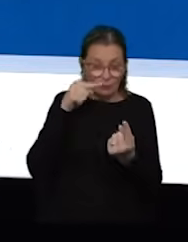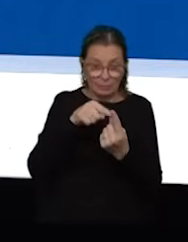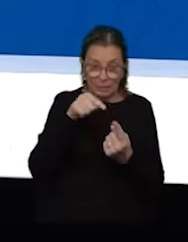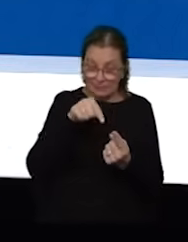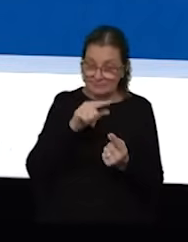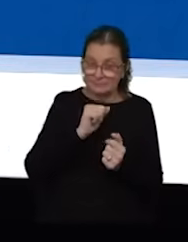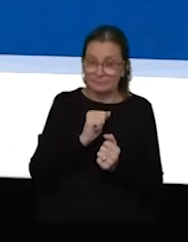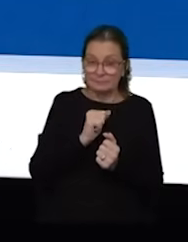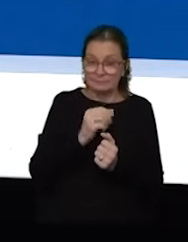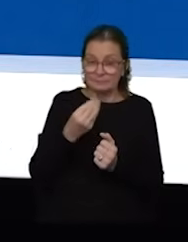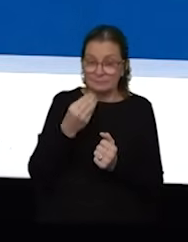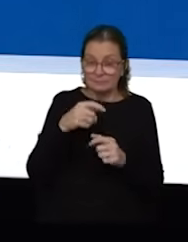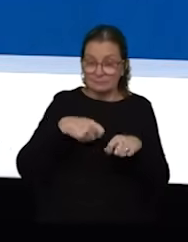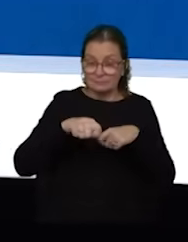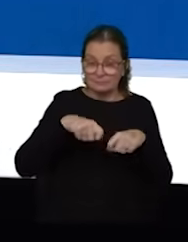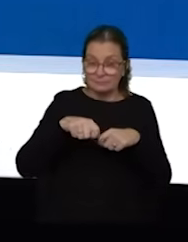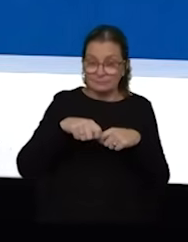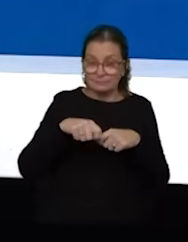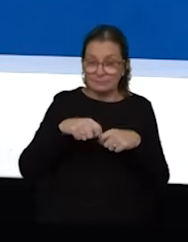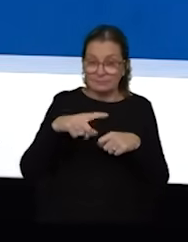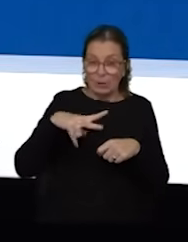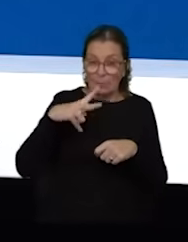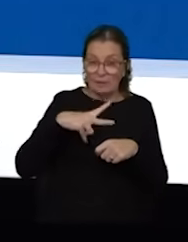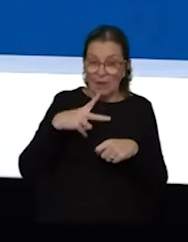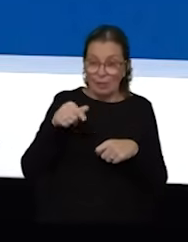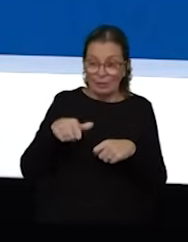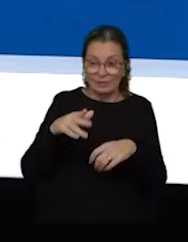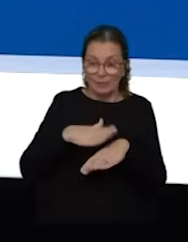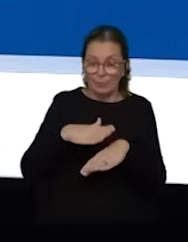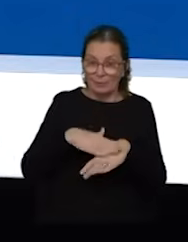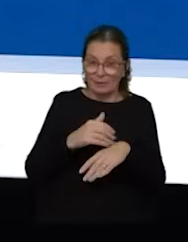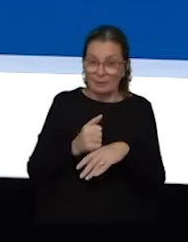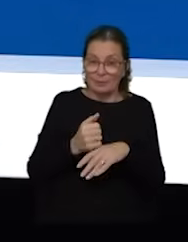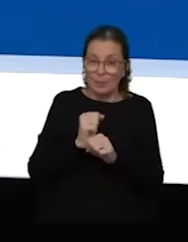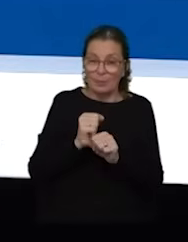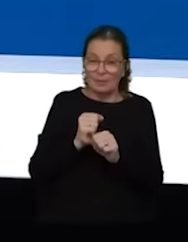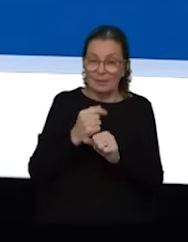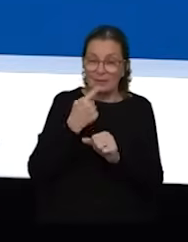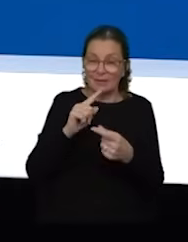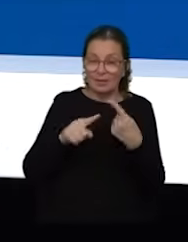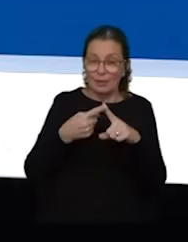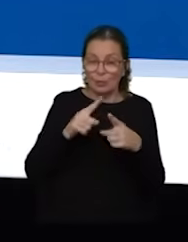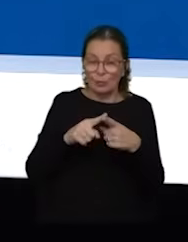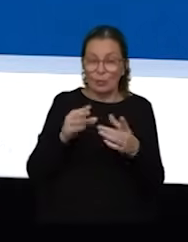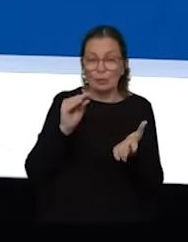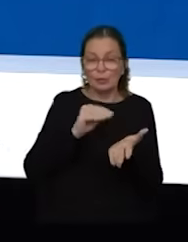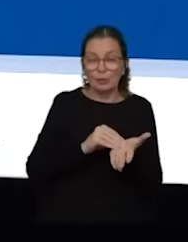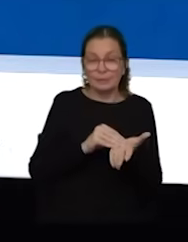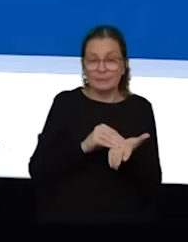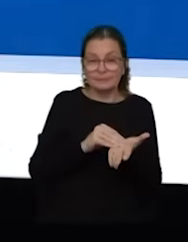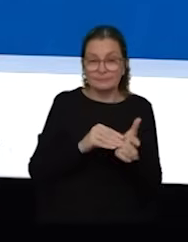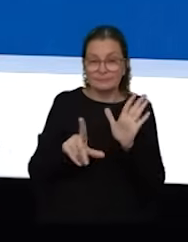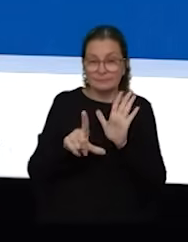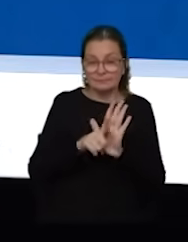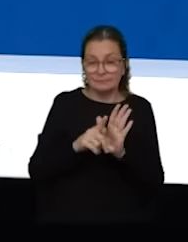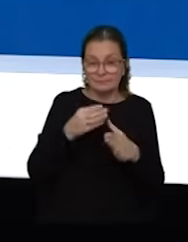no este En cuál es el negocio de los privados atrás de esto por eso no lo puede atar con la discusión sobre eh la ley